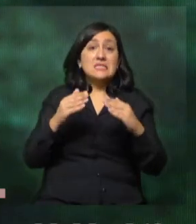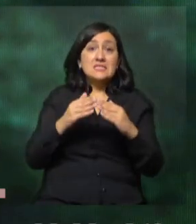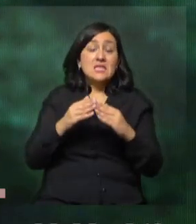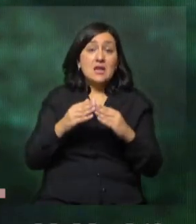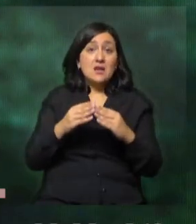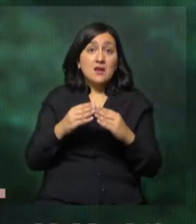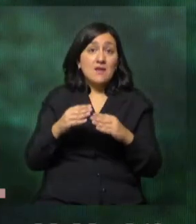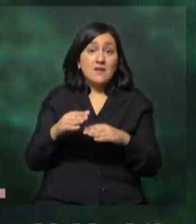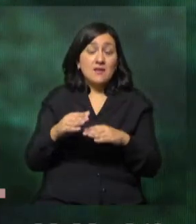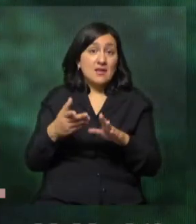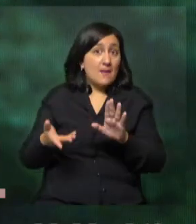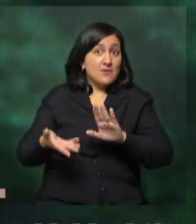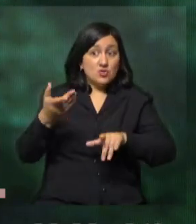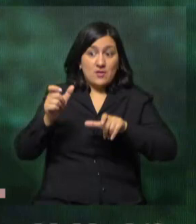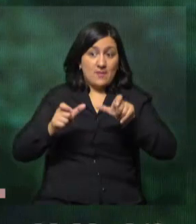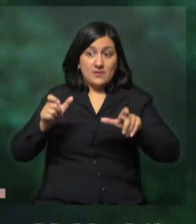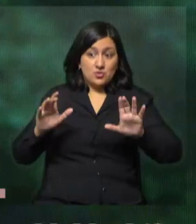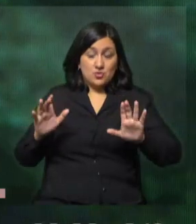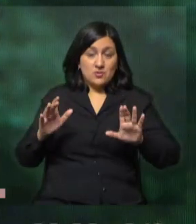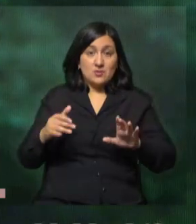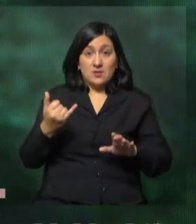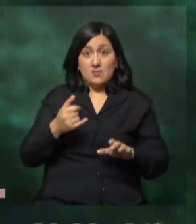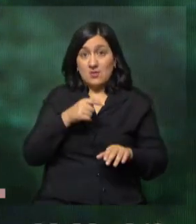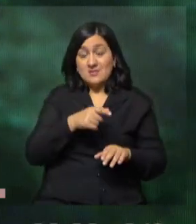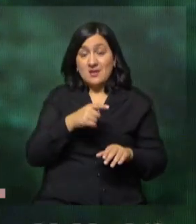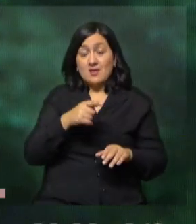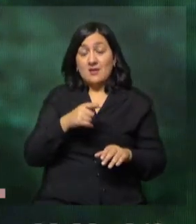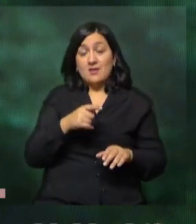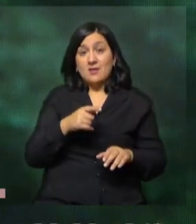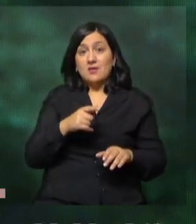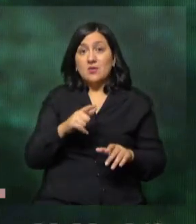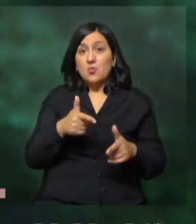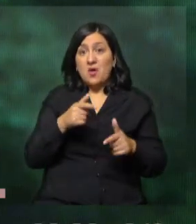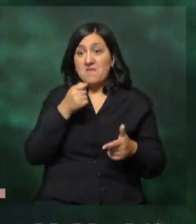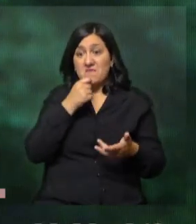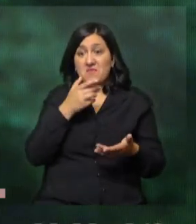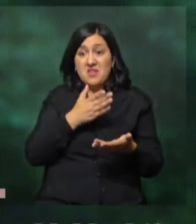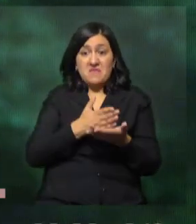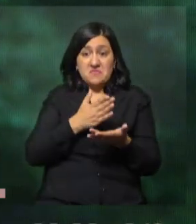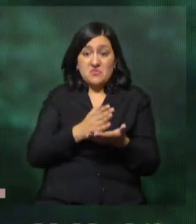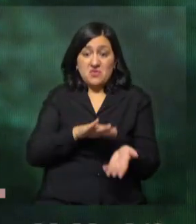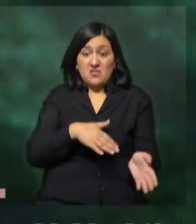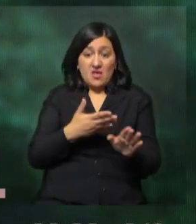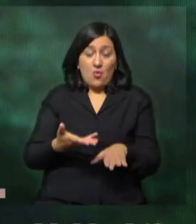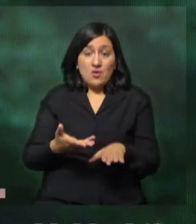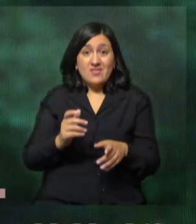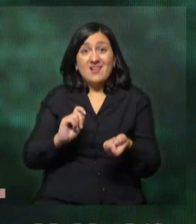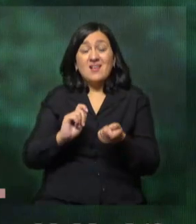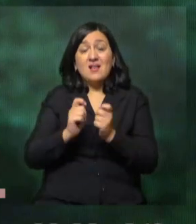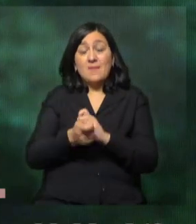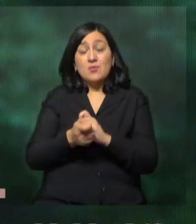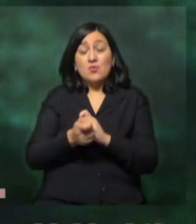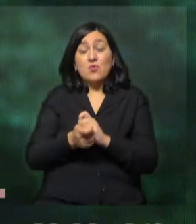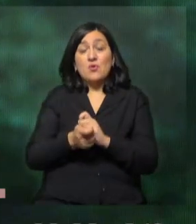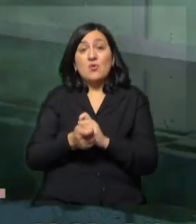somos la gran mayoría de los uruguayos tenemos esa tarifa, no hemos visto los beneficios hasta ahora de lo que ha sido el cambio de la matriz energética,